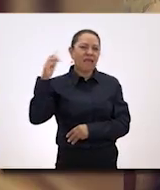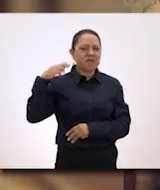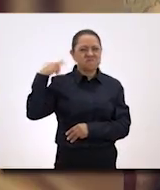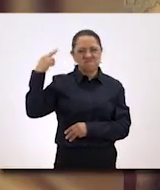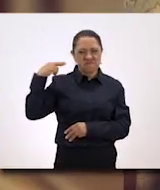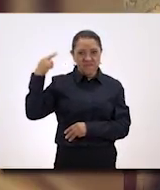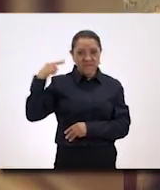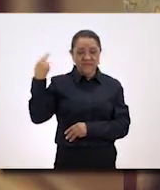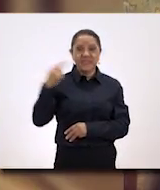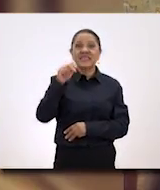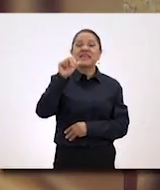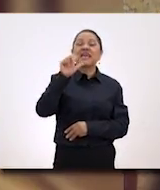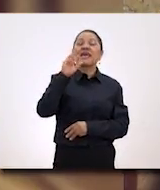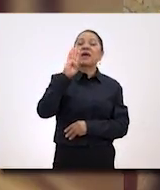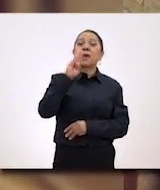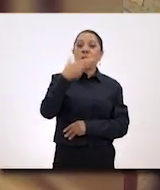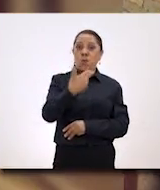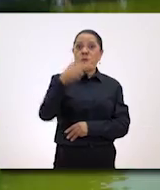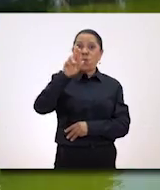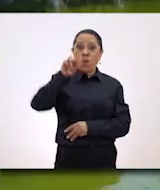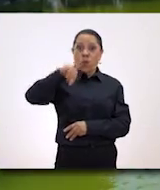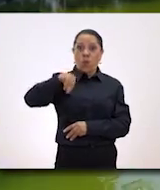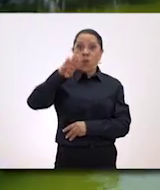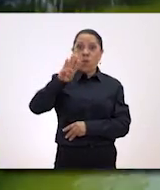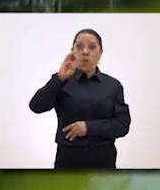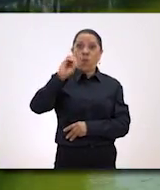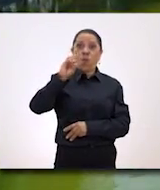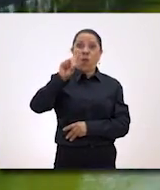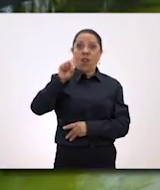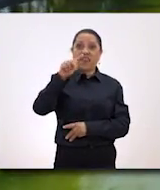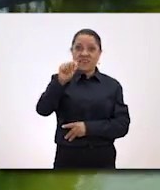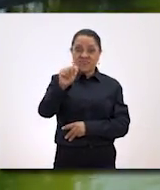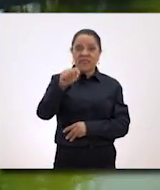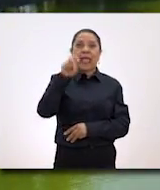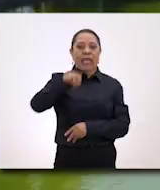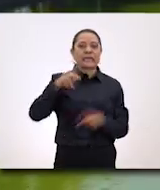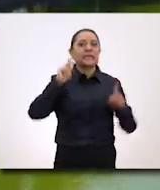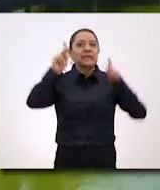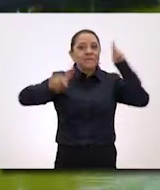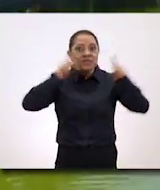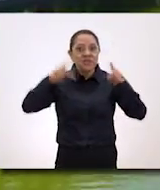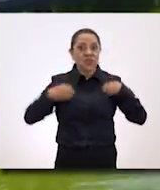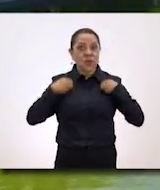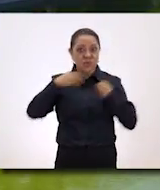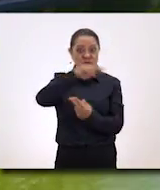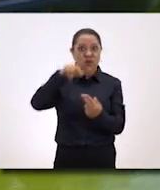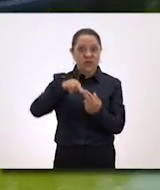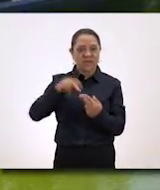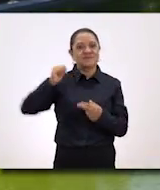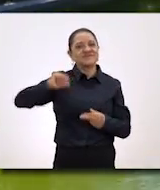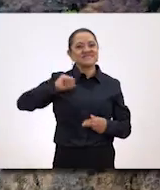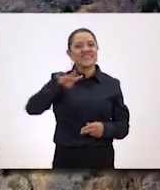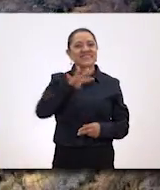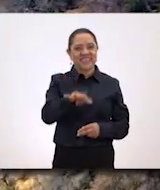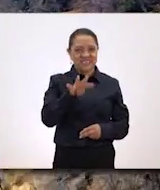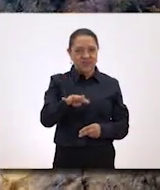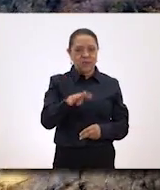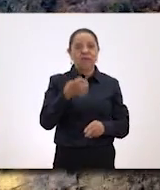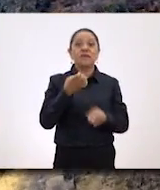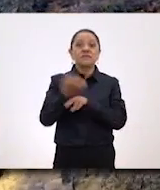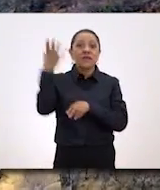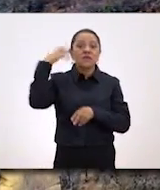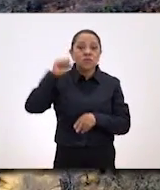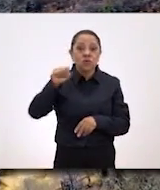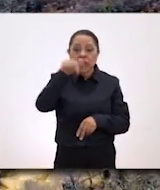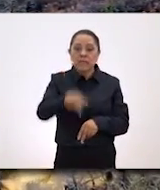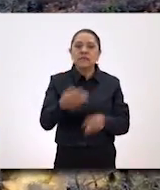el barón Alexander von Humboldt, quien visitara y viviera en la región en el siglo XIX. El estado de